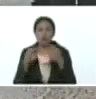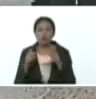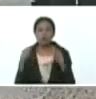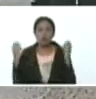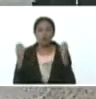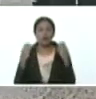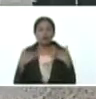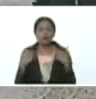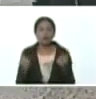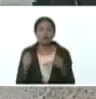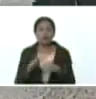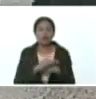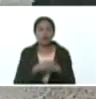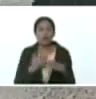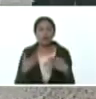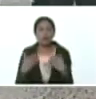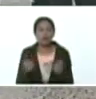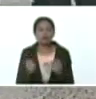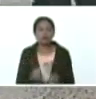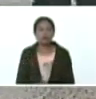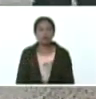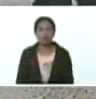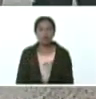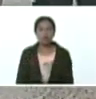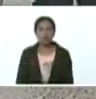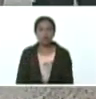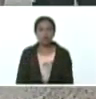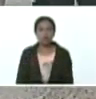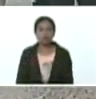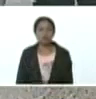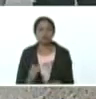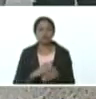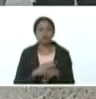de salud. Jueves de salud. Jueves de salud.